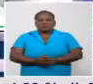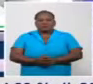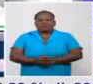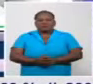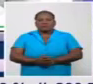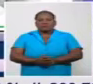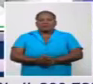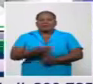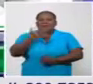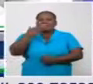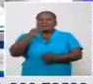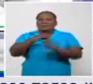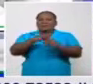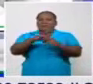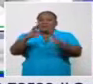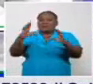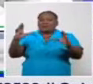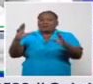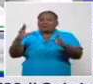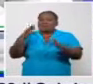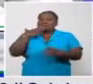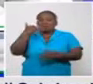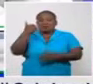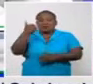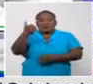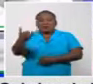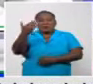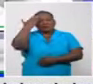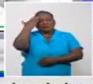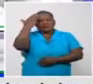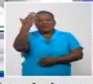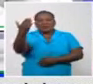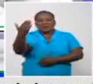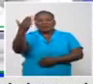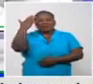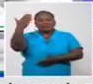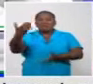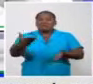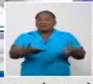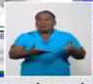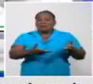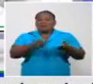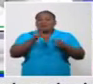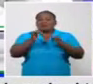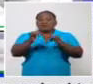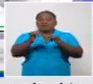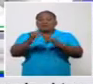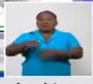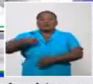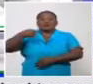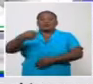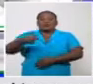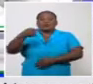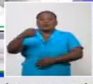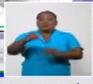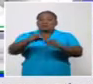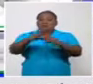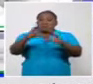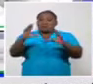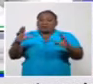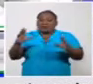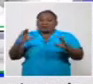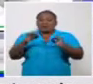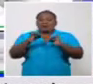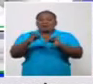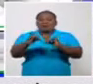Muy buenos días, qué gusto saludarle. Bienvenido a este espacio que lleva usted en cada mañana una actualización sobre el comportamiento